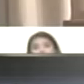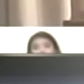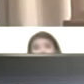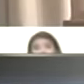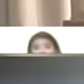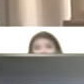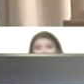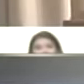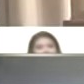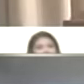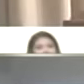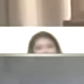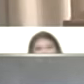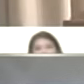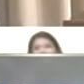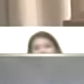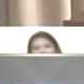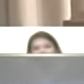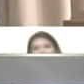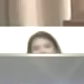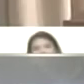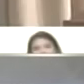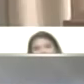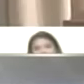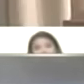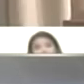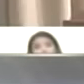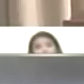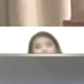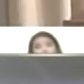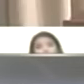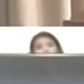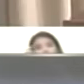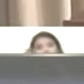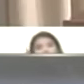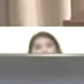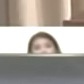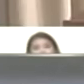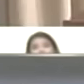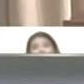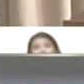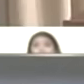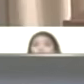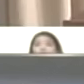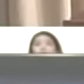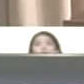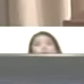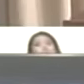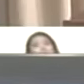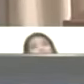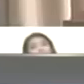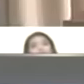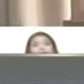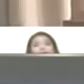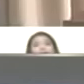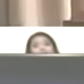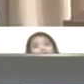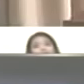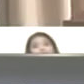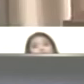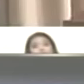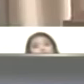quiero dar terminado, no sin antes, hoy, aprovechando que es 21 de diciembre y llega el espíritu de Navidad, desearles a todos, si no tenemos un